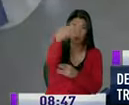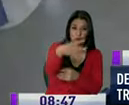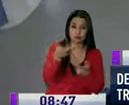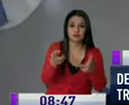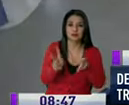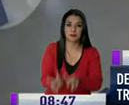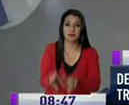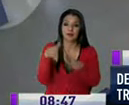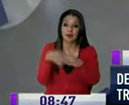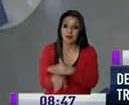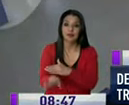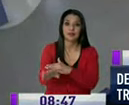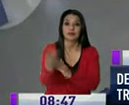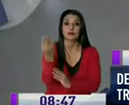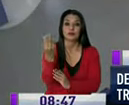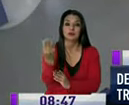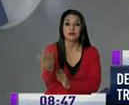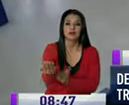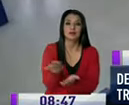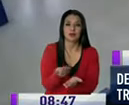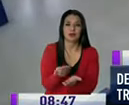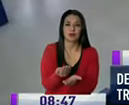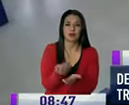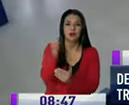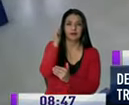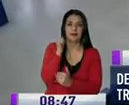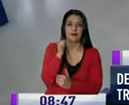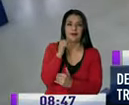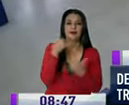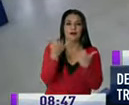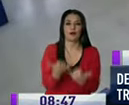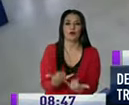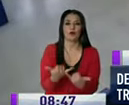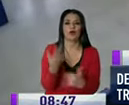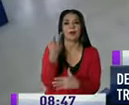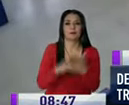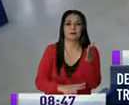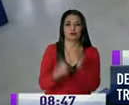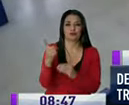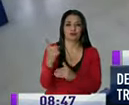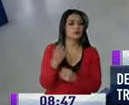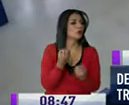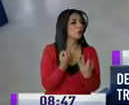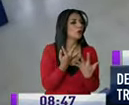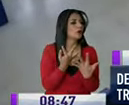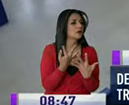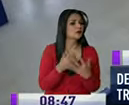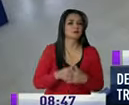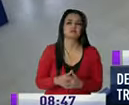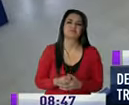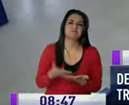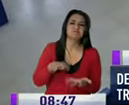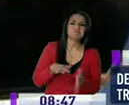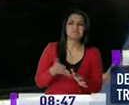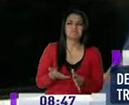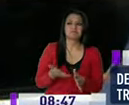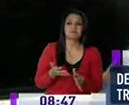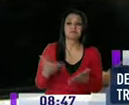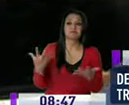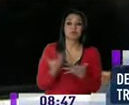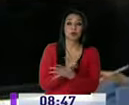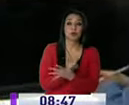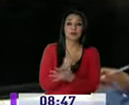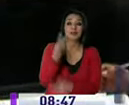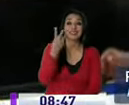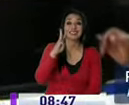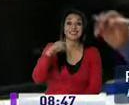como el dinero que se había recaudado del día más lo del día anterior. ¿Cuánto en total? El monto total que fue sustraído fue